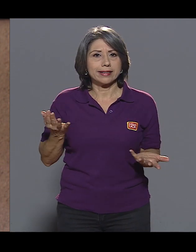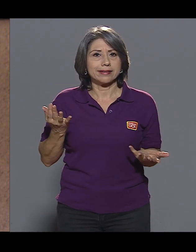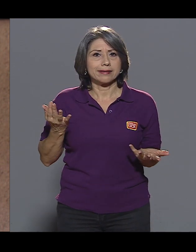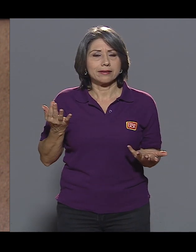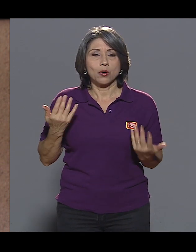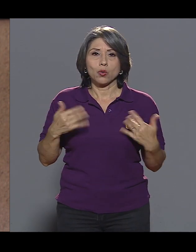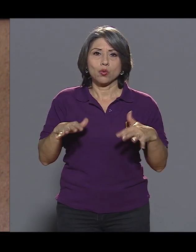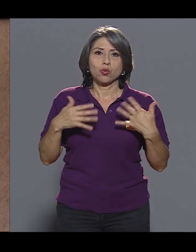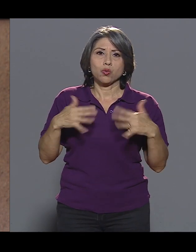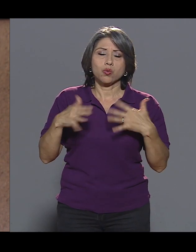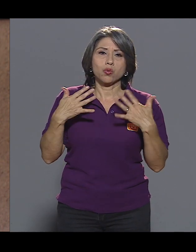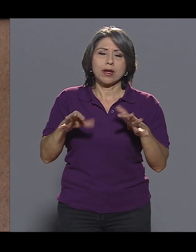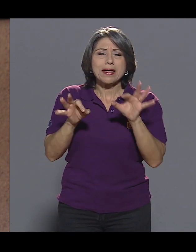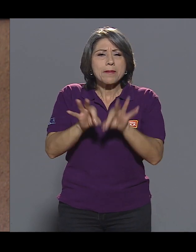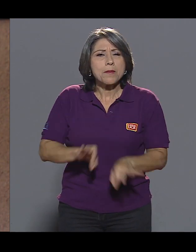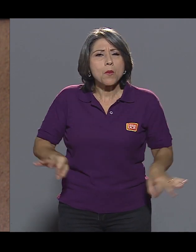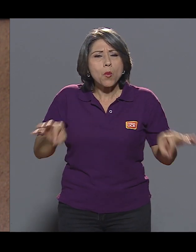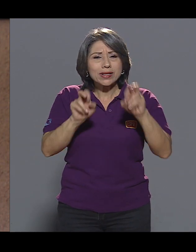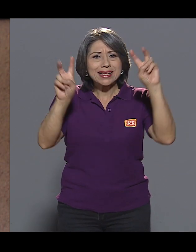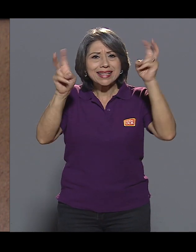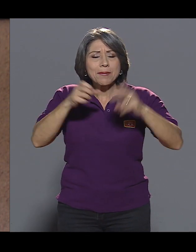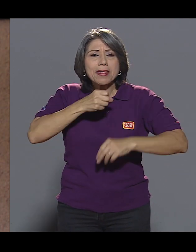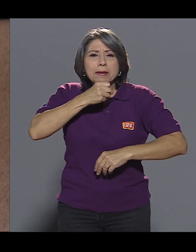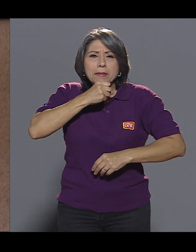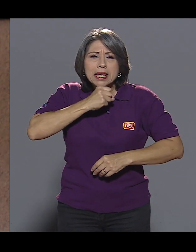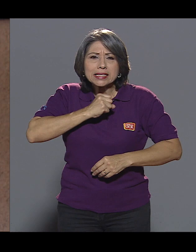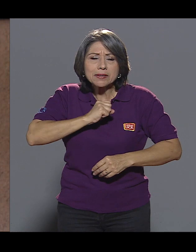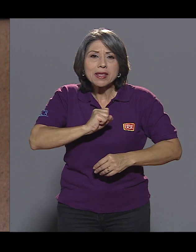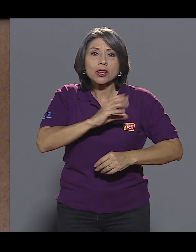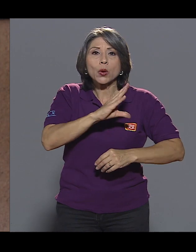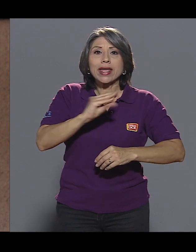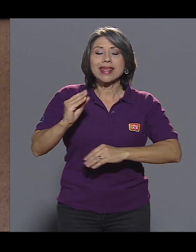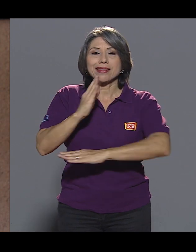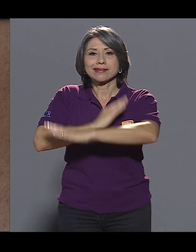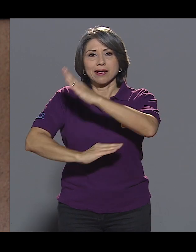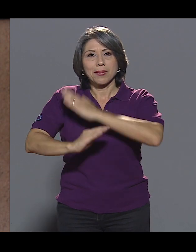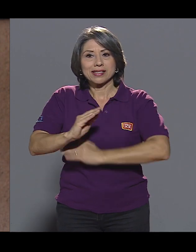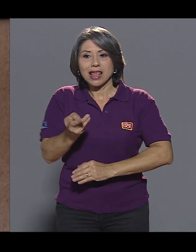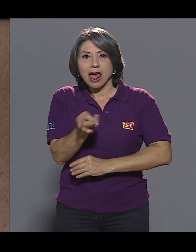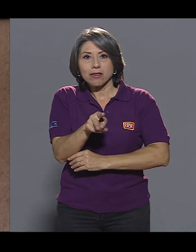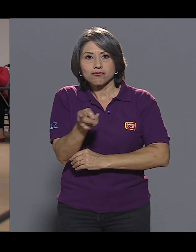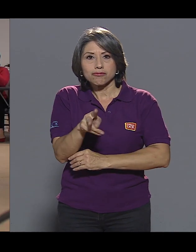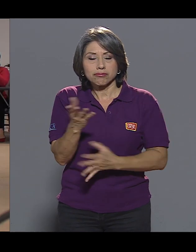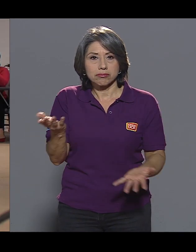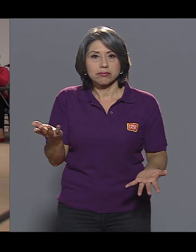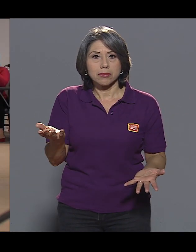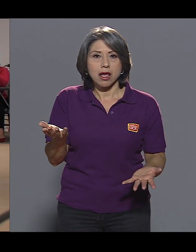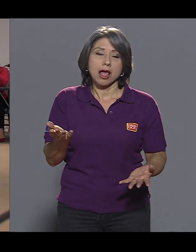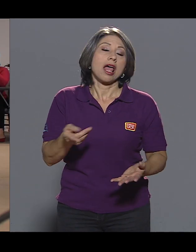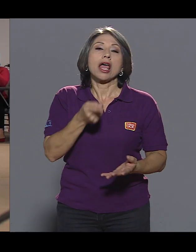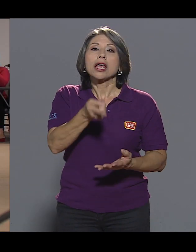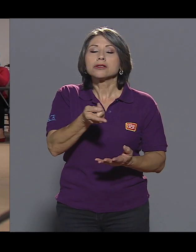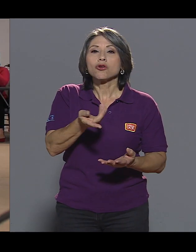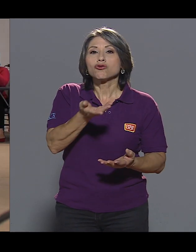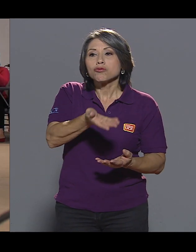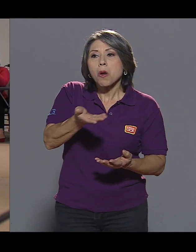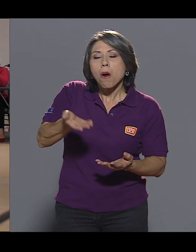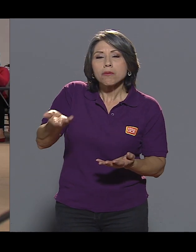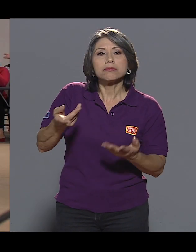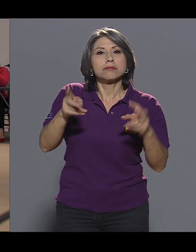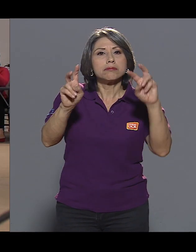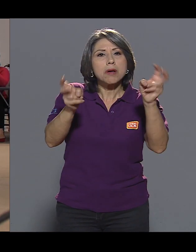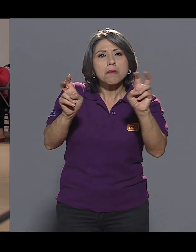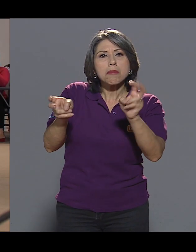gran relevancia del tema de envejecimiento y discapacidad, y son entonces insumos que hemos analizado